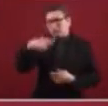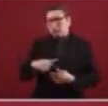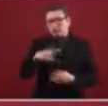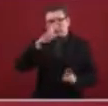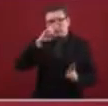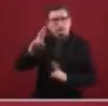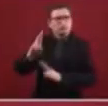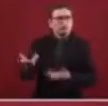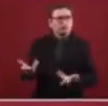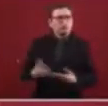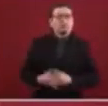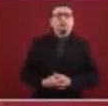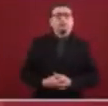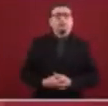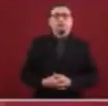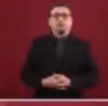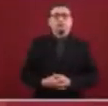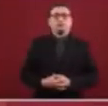Desde luego,